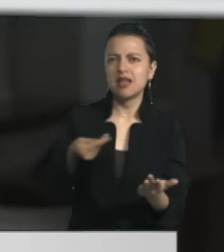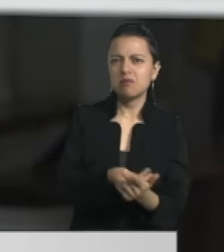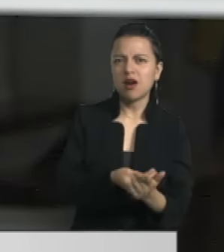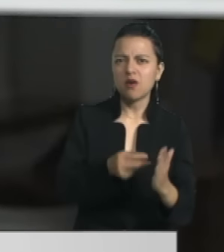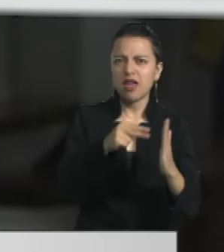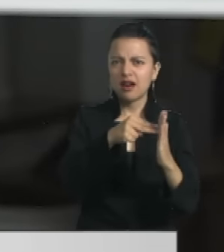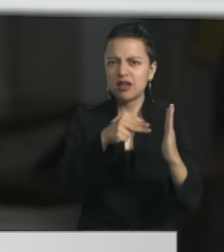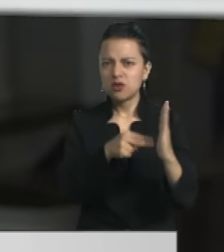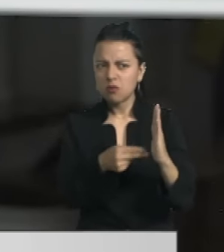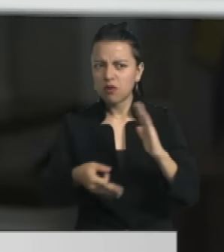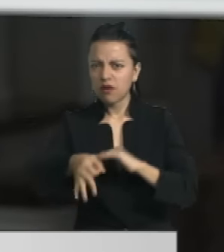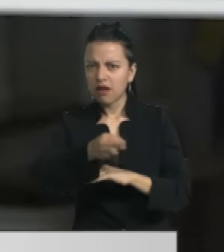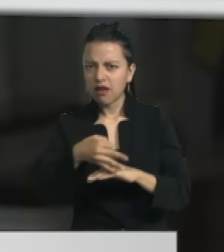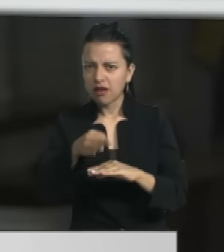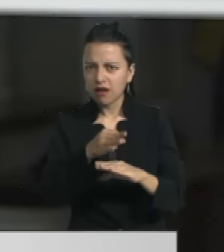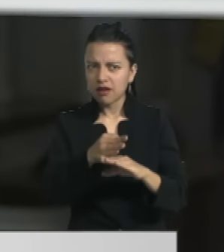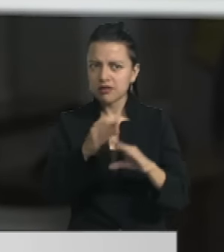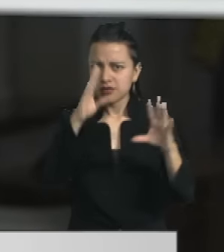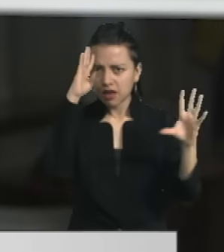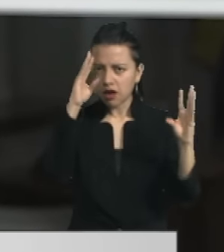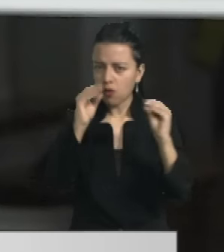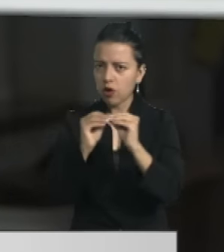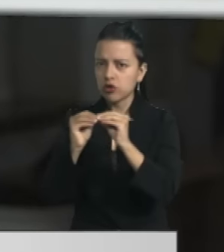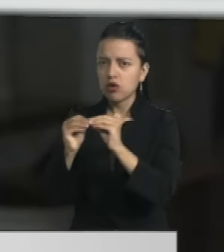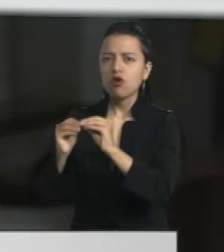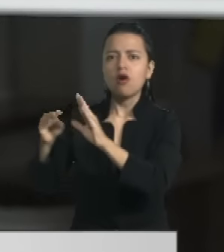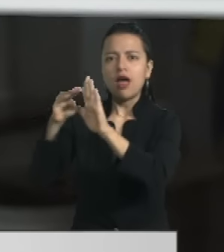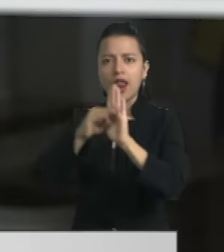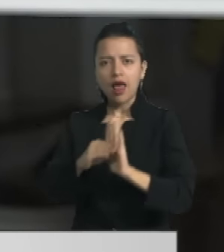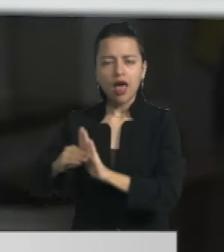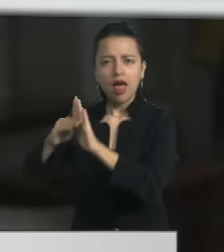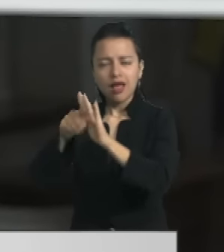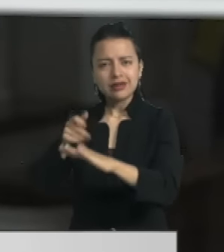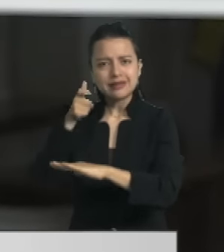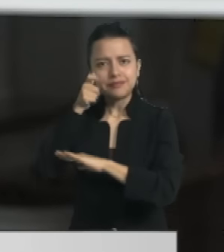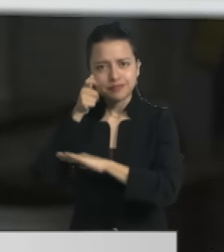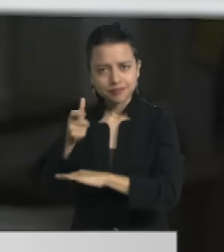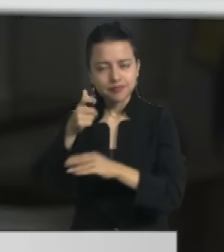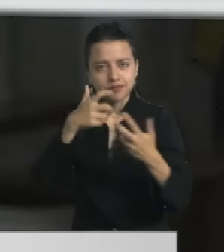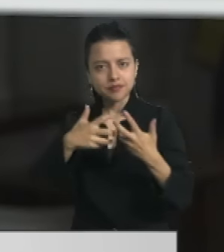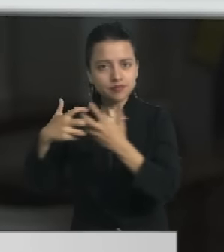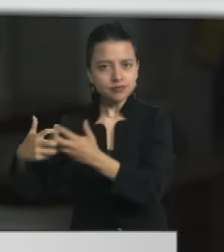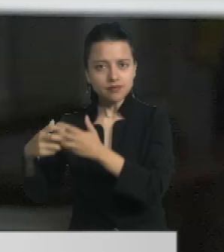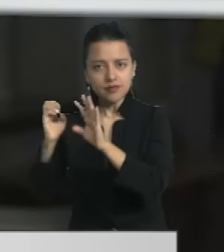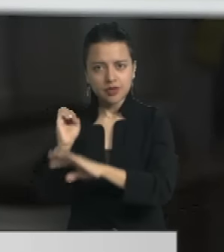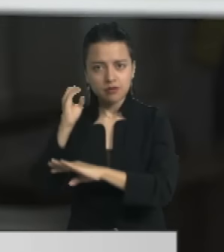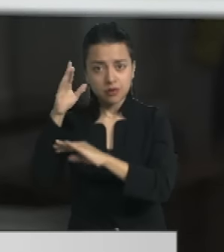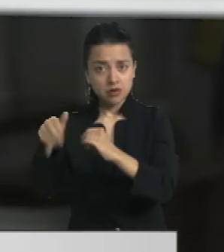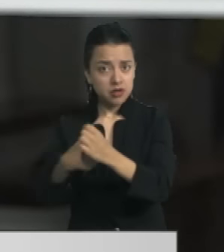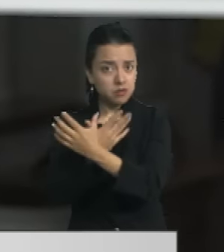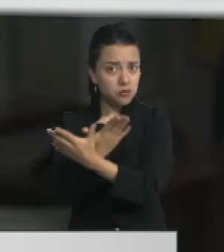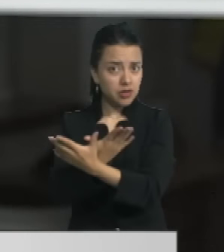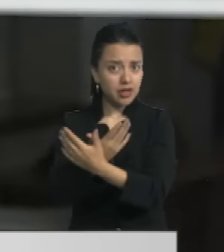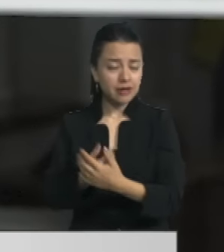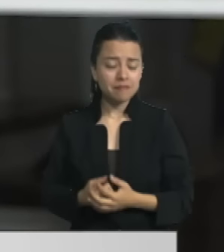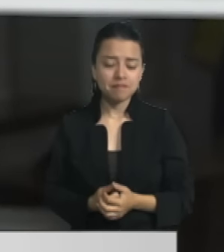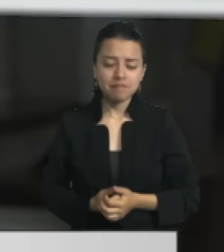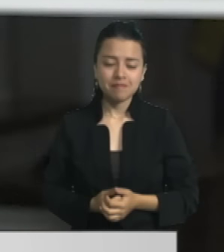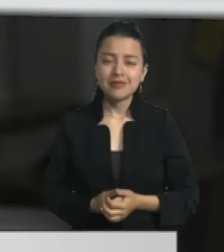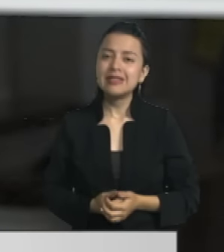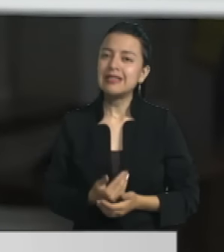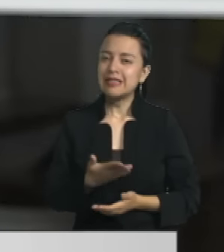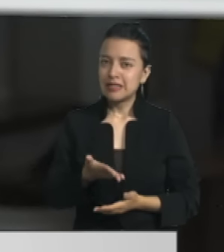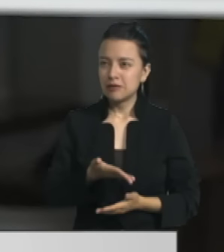verificar si ese pago está de acuerdo a los reglamentos que tiene la superintendencia y el banco de la República por eso invito a